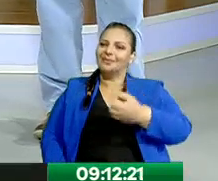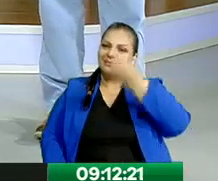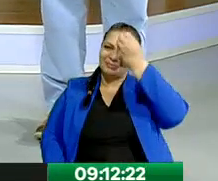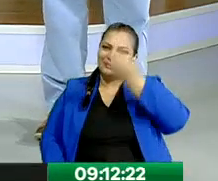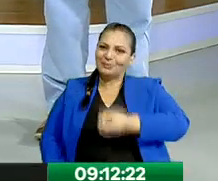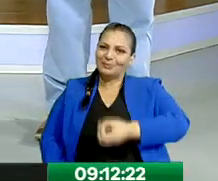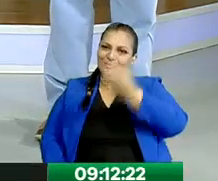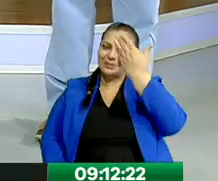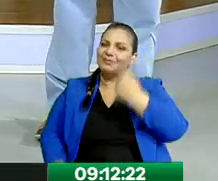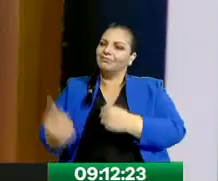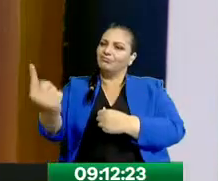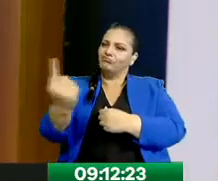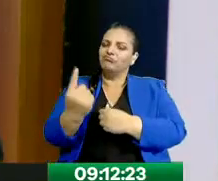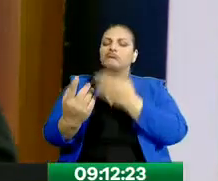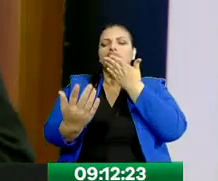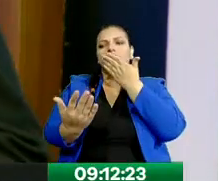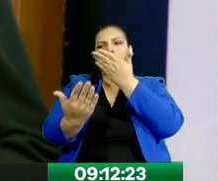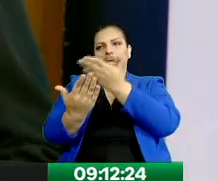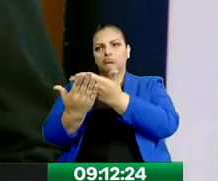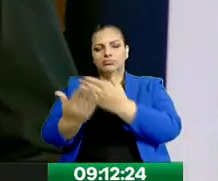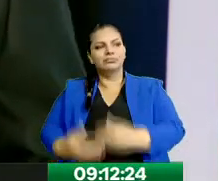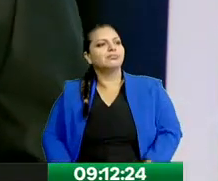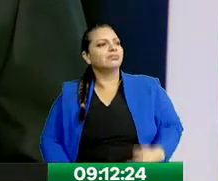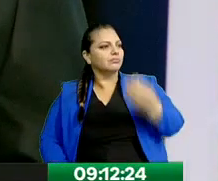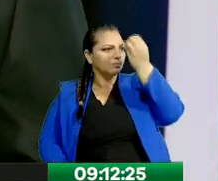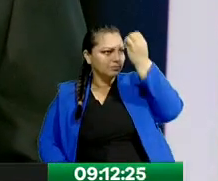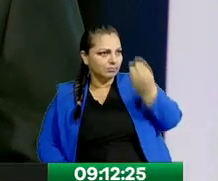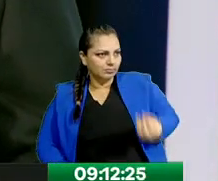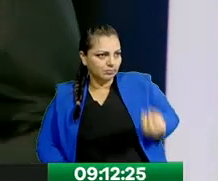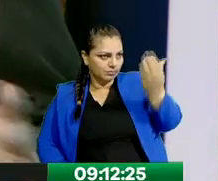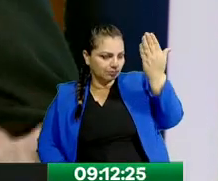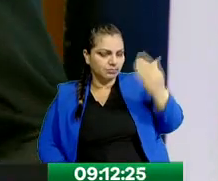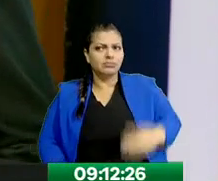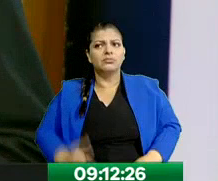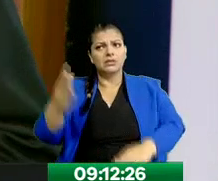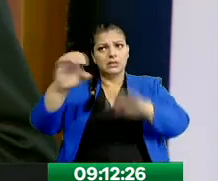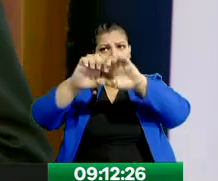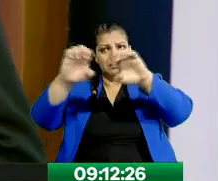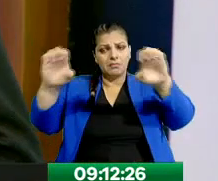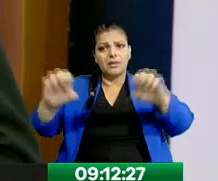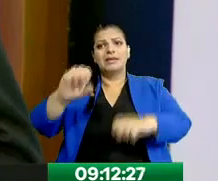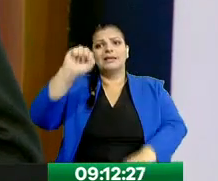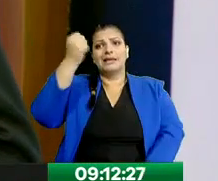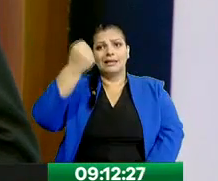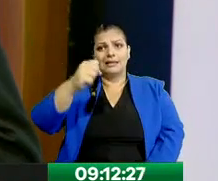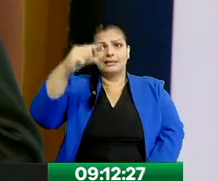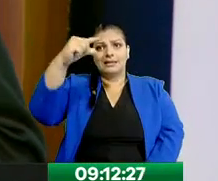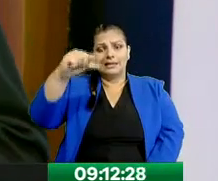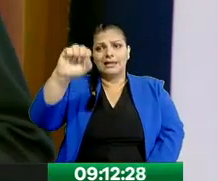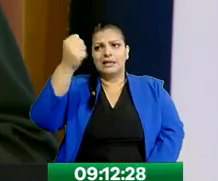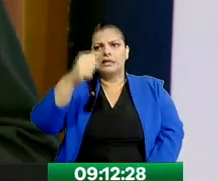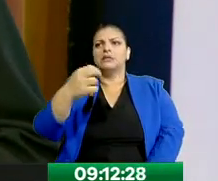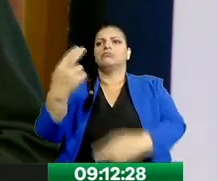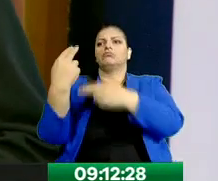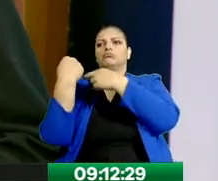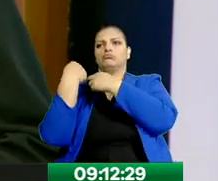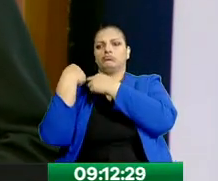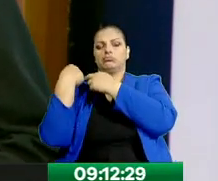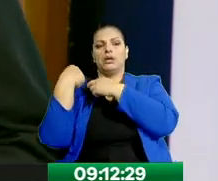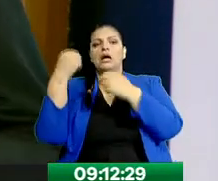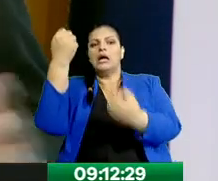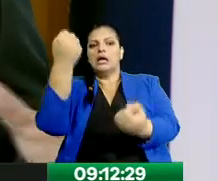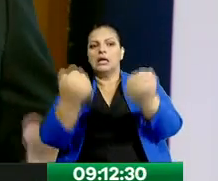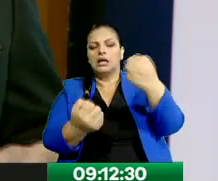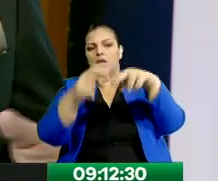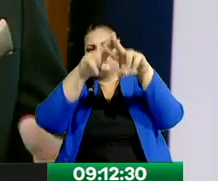de visitarnos. Ingeniero, esto de la revisión vehicular, hay muchos sectores que lo toman como que si fuese un plato